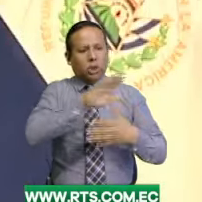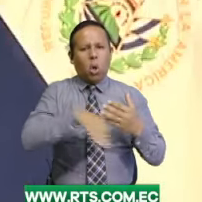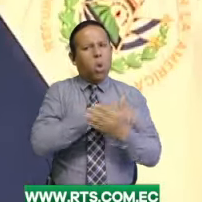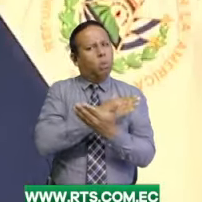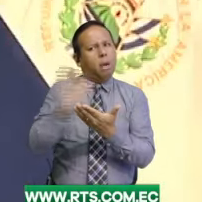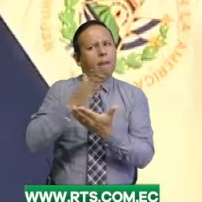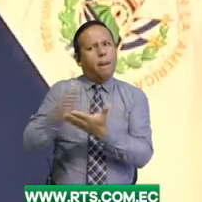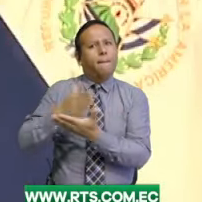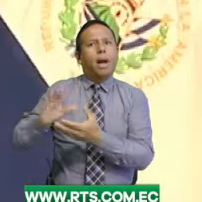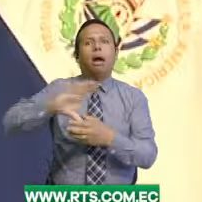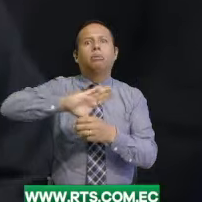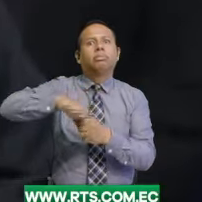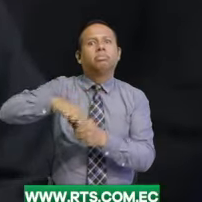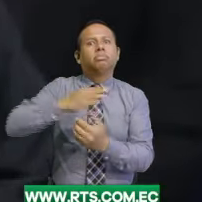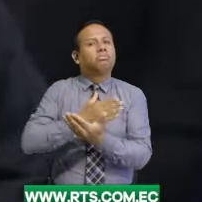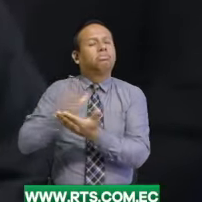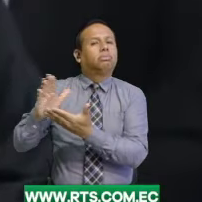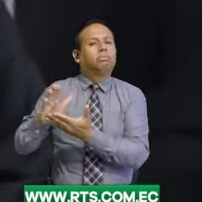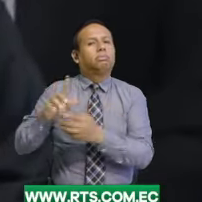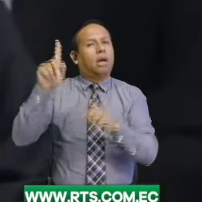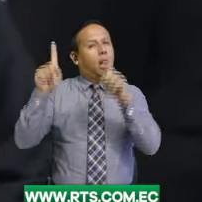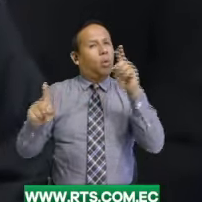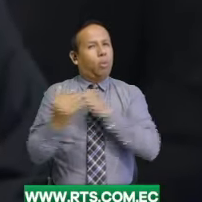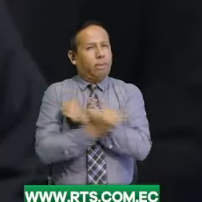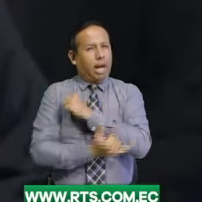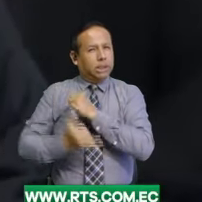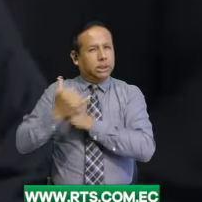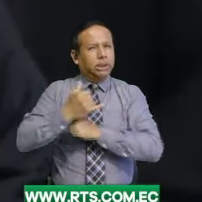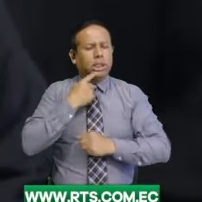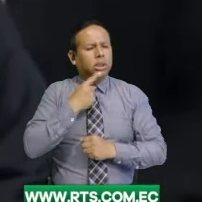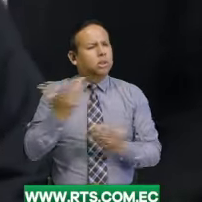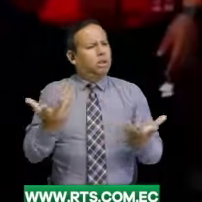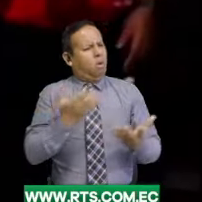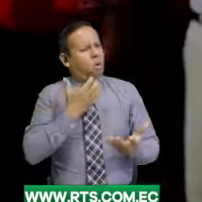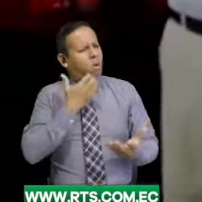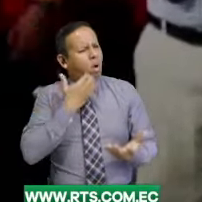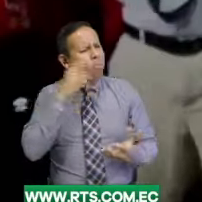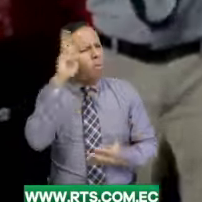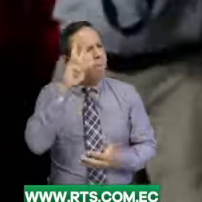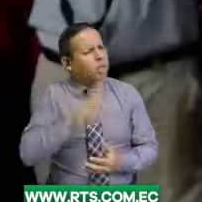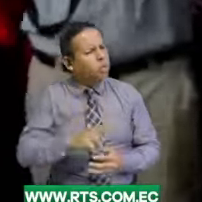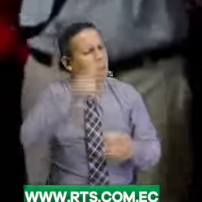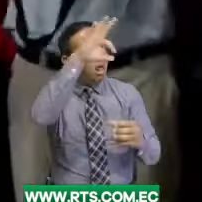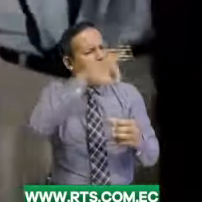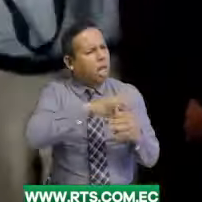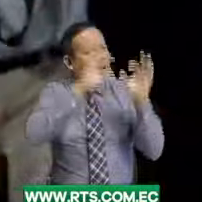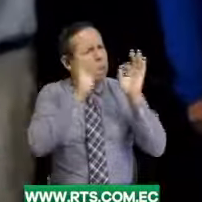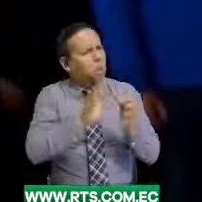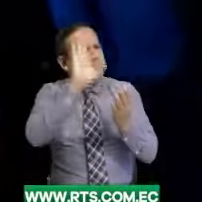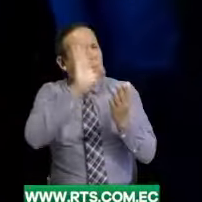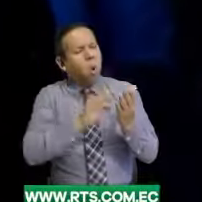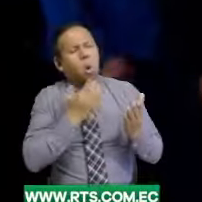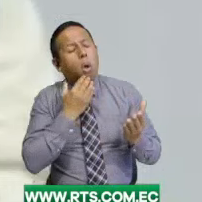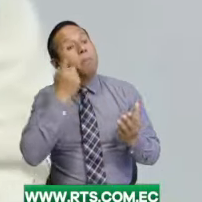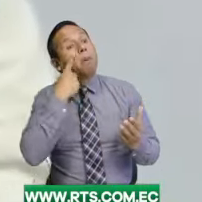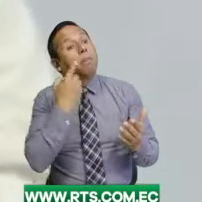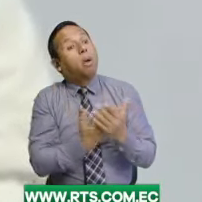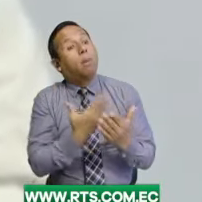Mandatarios de varios países del mundo exigieron la revisión completa de los resultados de los comicios presidenciales en